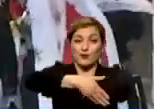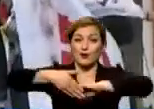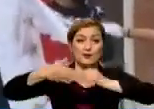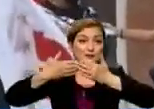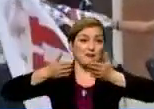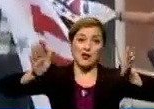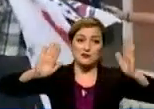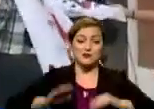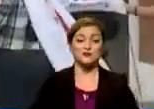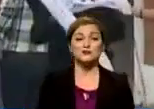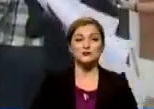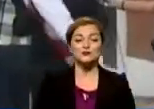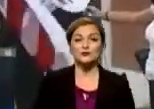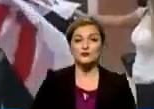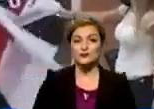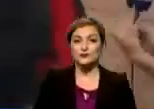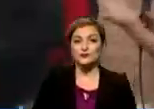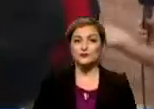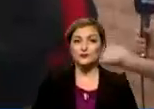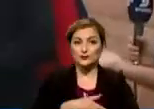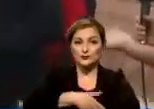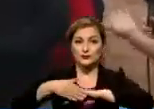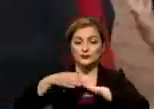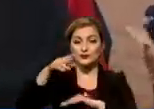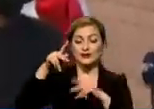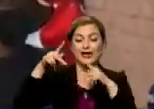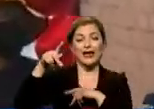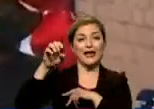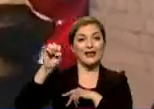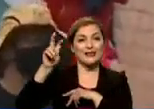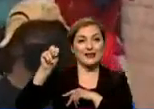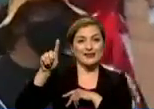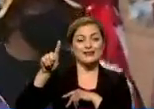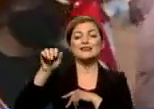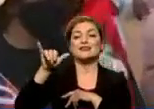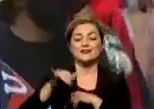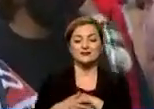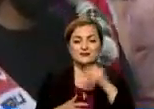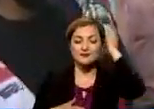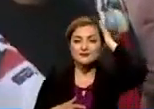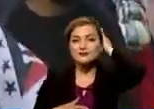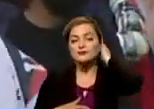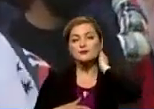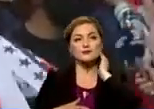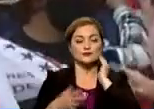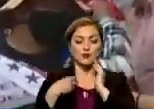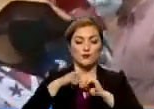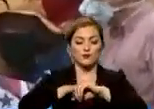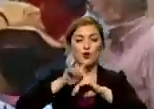que cruza el escenario de Liga. Hablamos de la calle Kennedy. El tránsito se va a cerrar a las